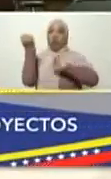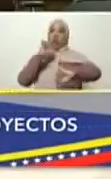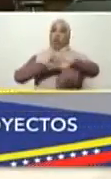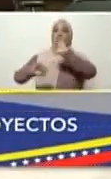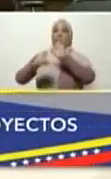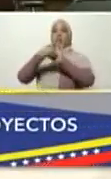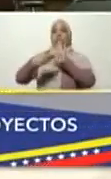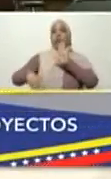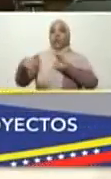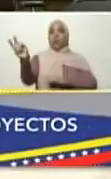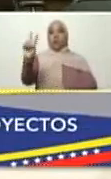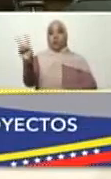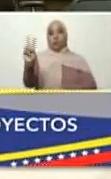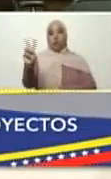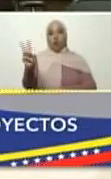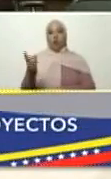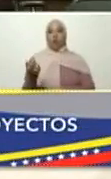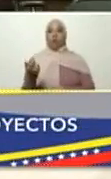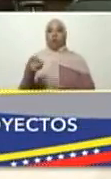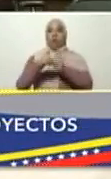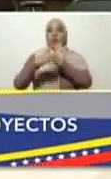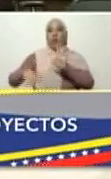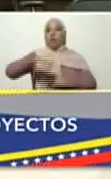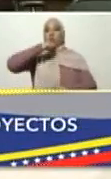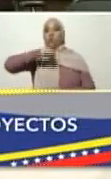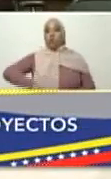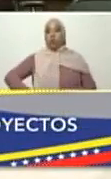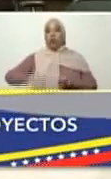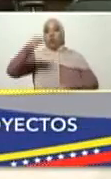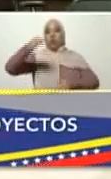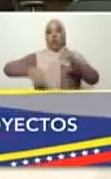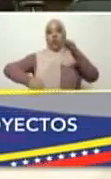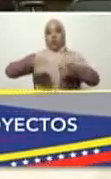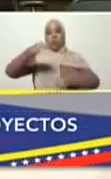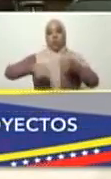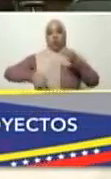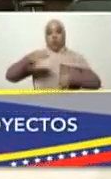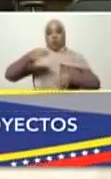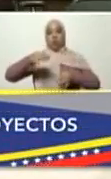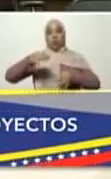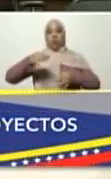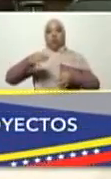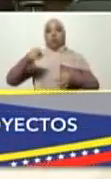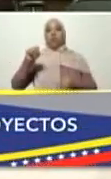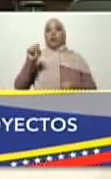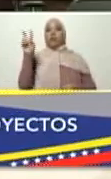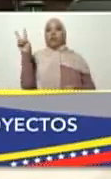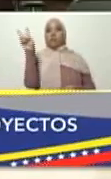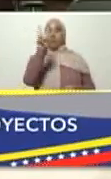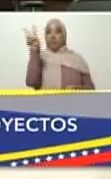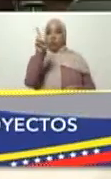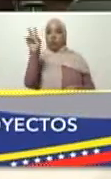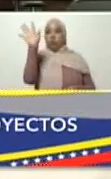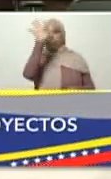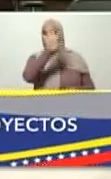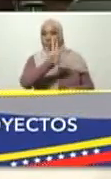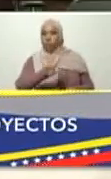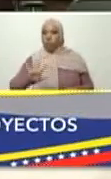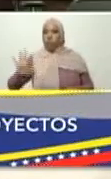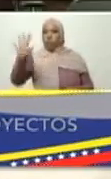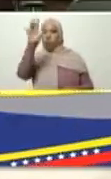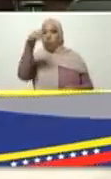derecho de Venezuela, su derecho histórico y jurídico sobre el Esequibo. Y fue para allá